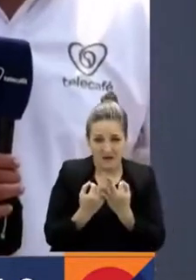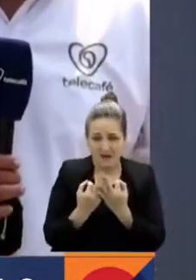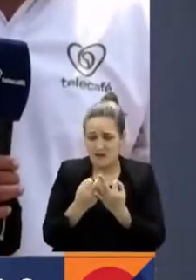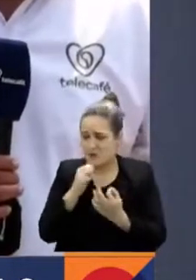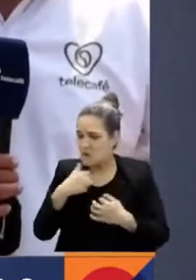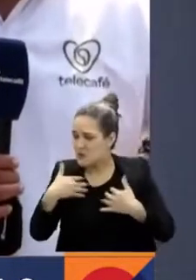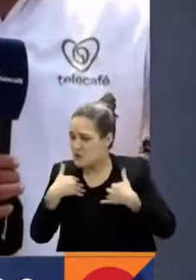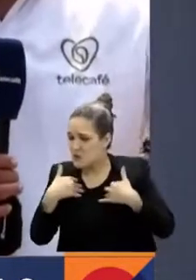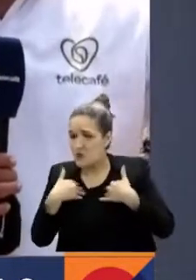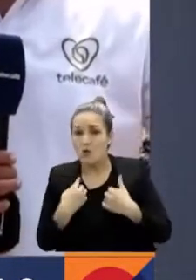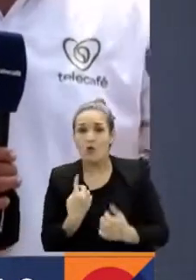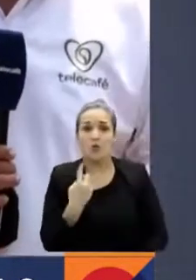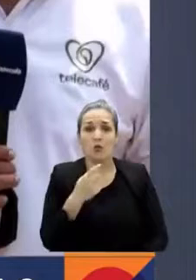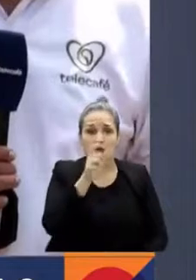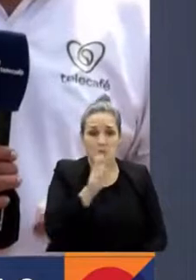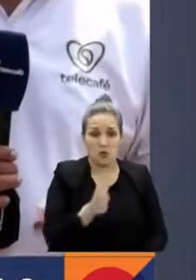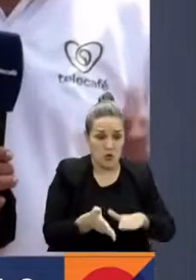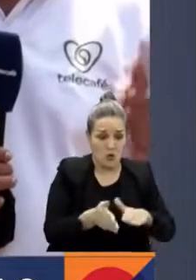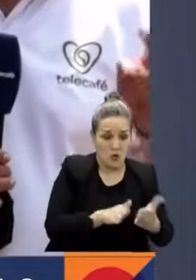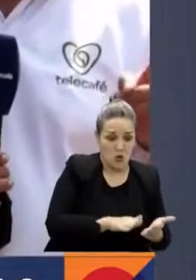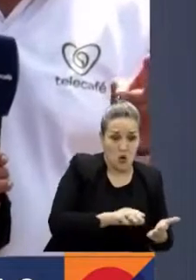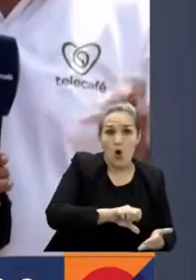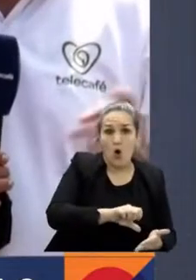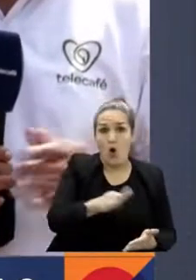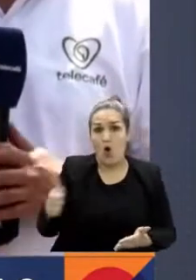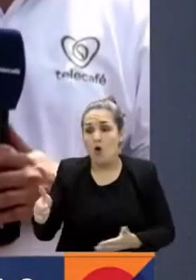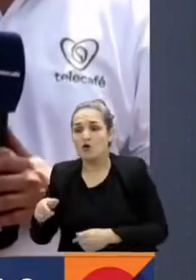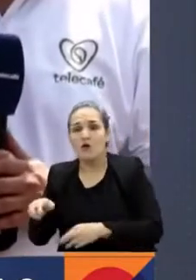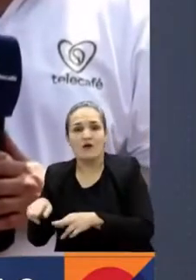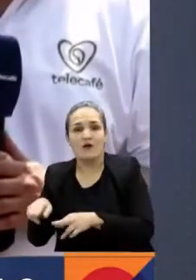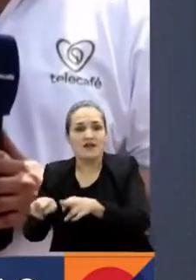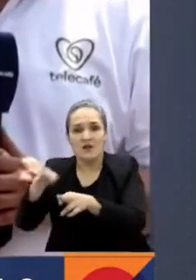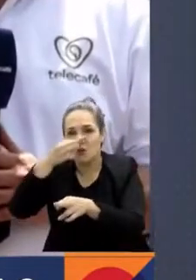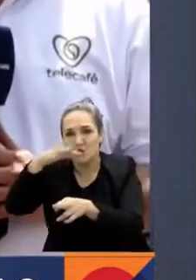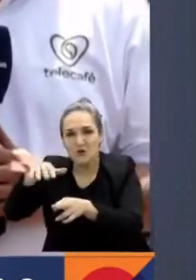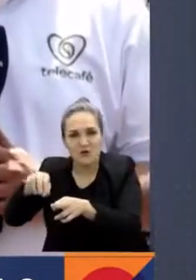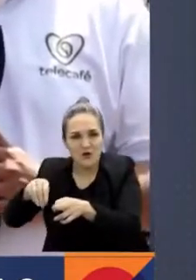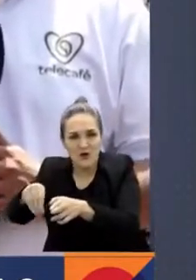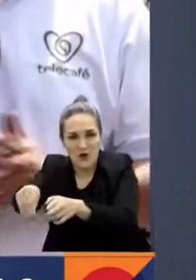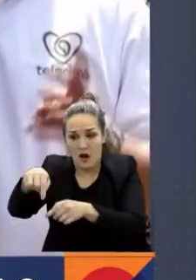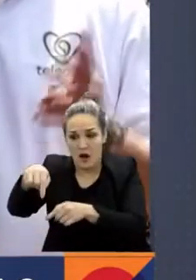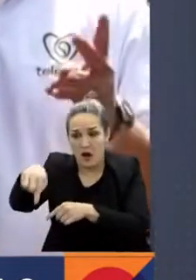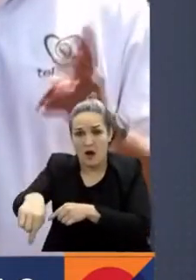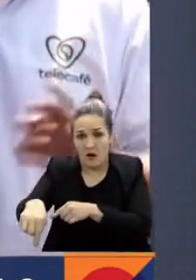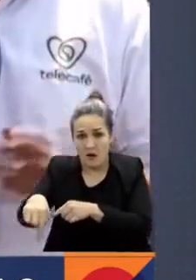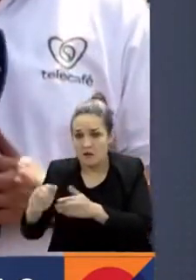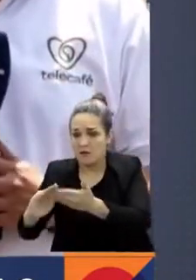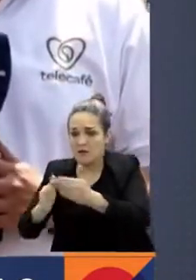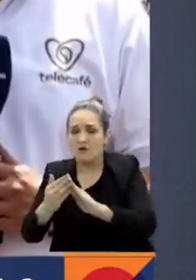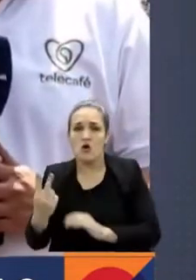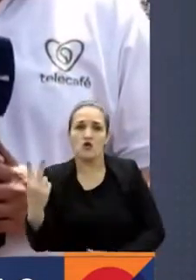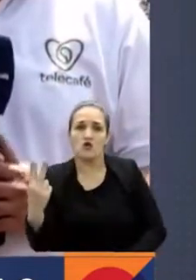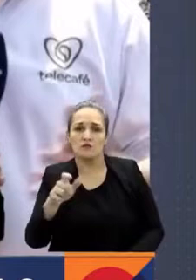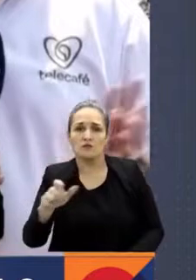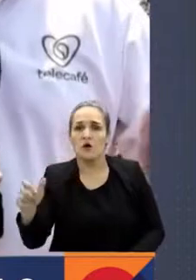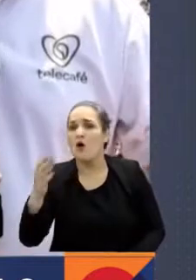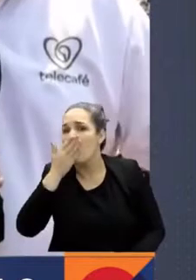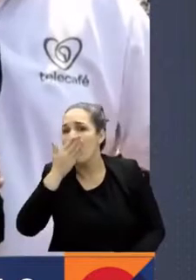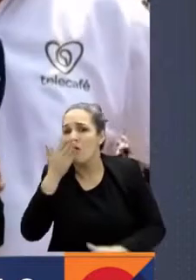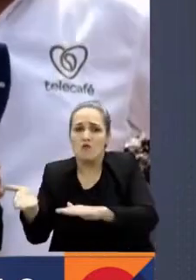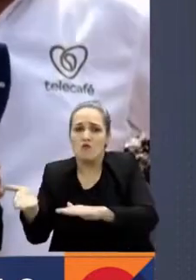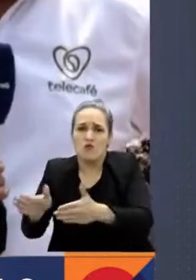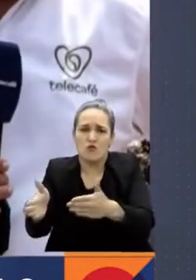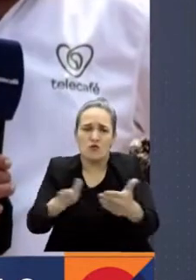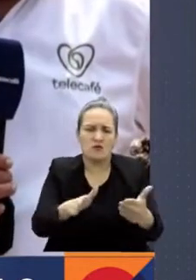persona fallecida aquí, y en el municipio de Río Sucio, en el resguardo de San Lorenzo más exactamente, 2 indígenas fallecieron. Es una